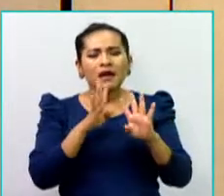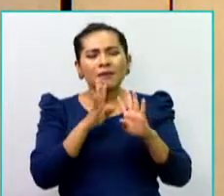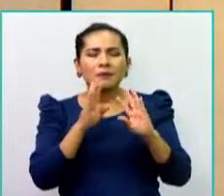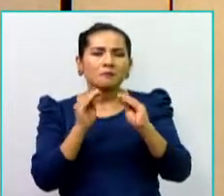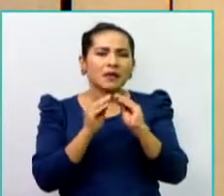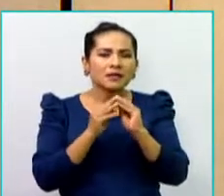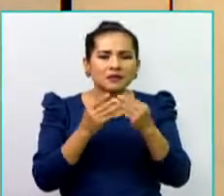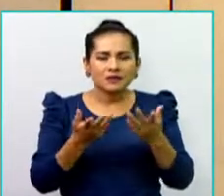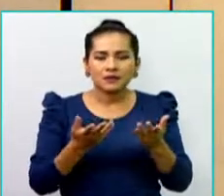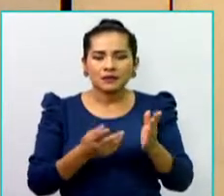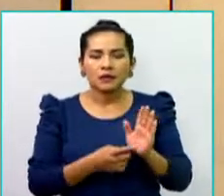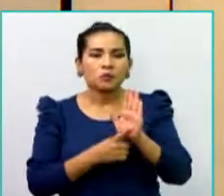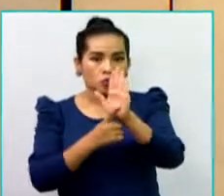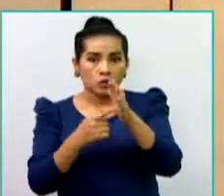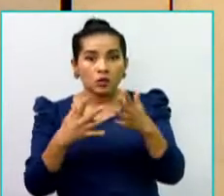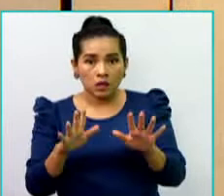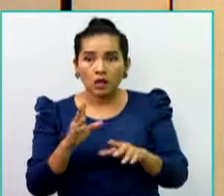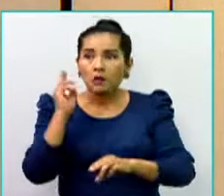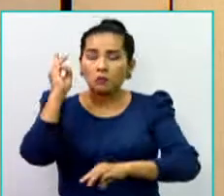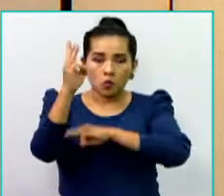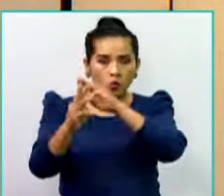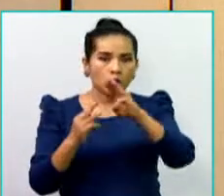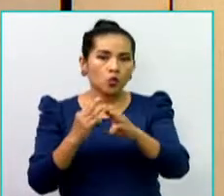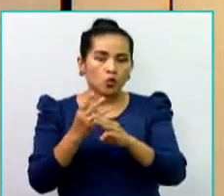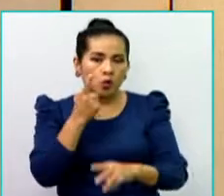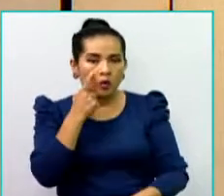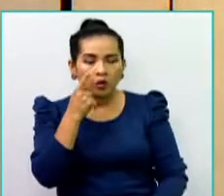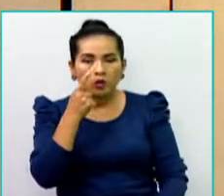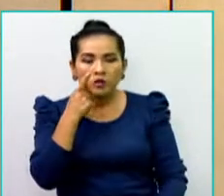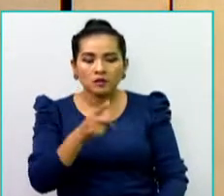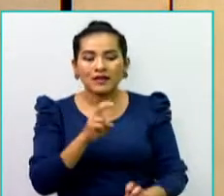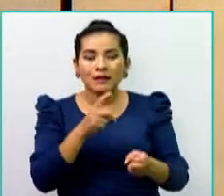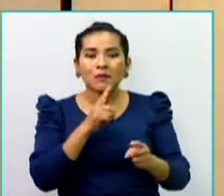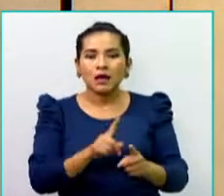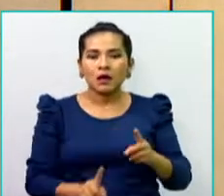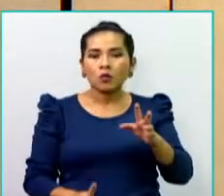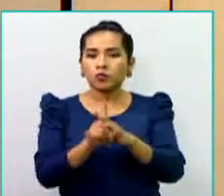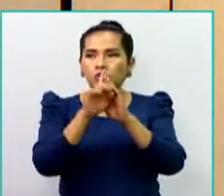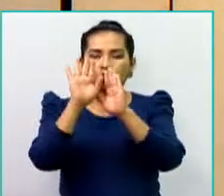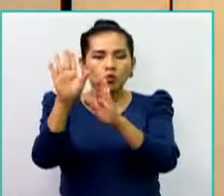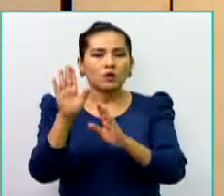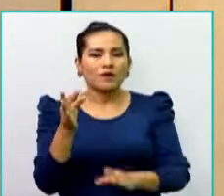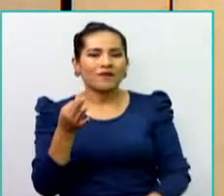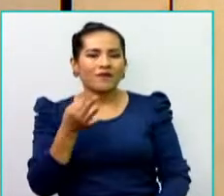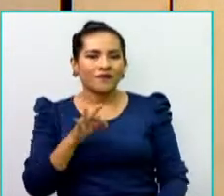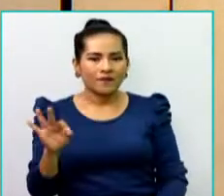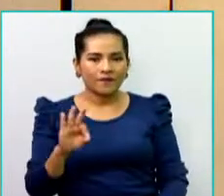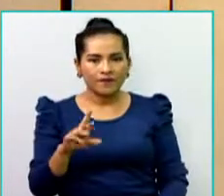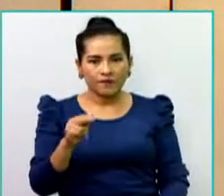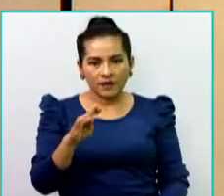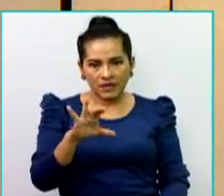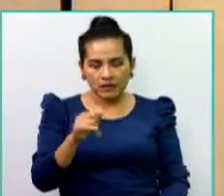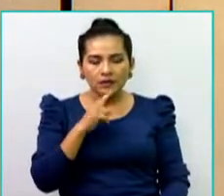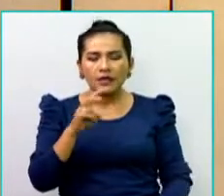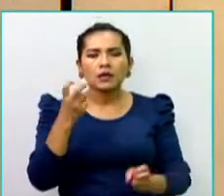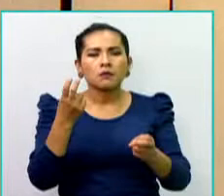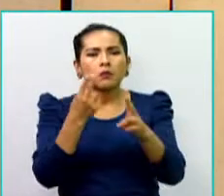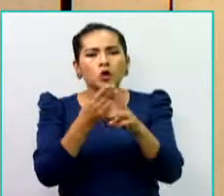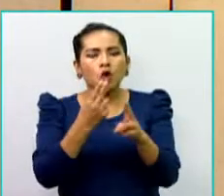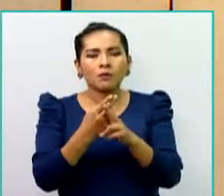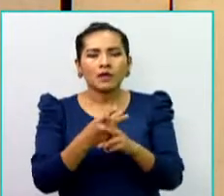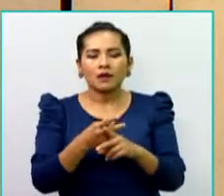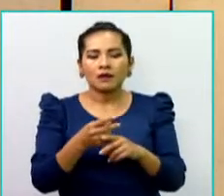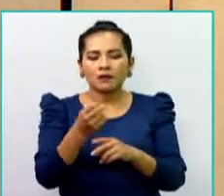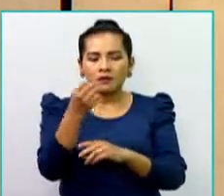se ha podido presentar en todo el mundo. Originalmente es de Francia, se llama La Cena de los Tontos. Ha sido